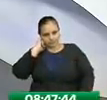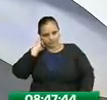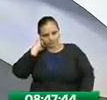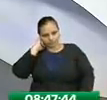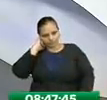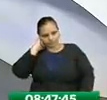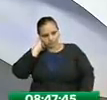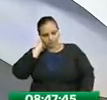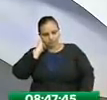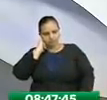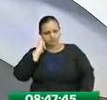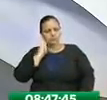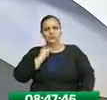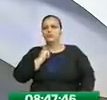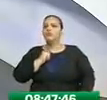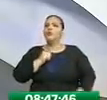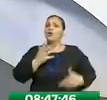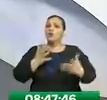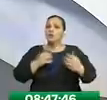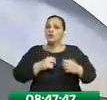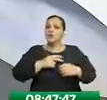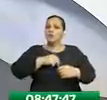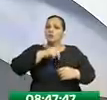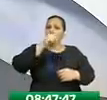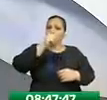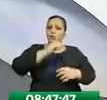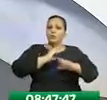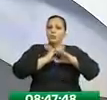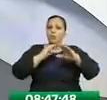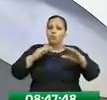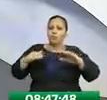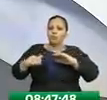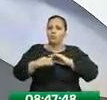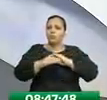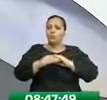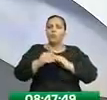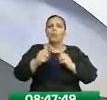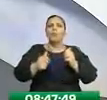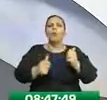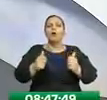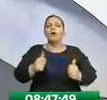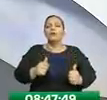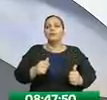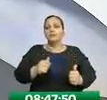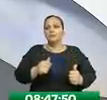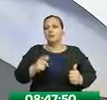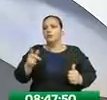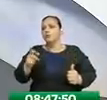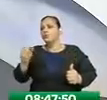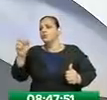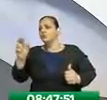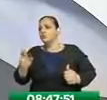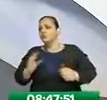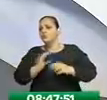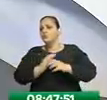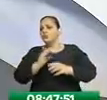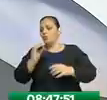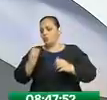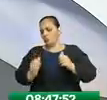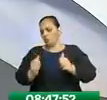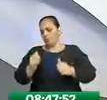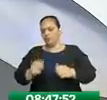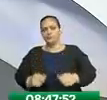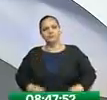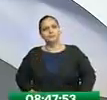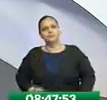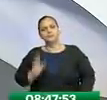tampoco sabe dónde pasa y qué hago. Y hay que ir por si acaso con un centavito de más, porque no vaya a ser que lo que llevan no le alcance ni a la